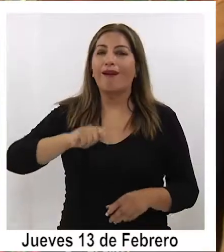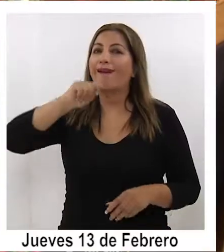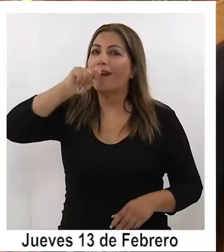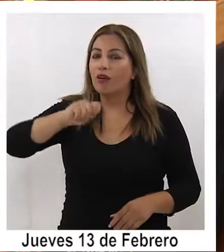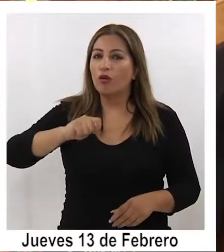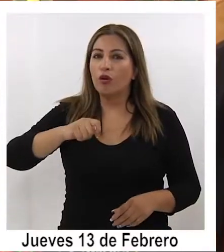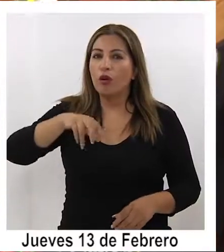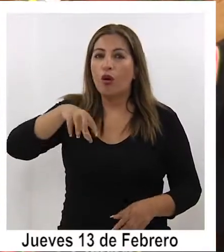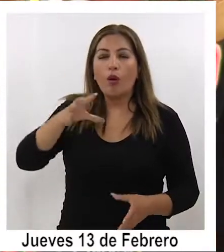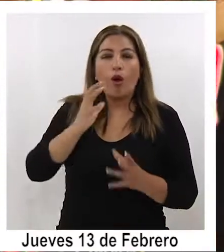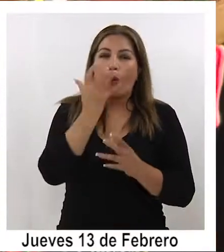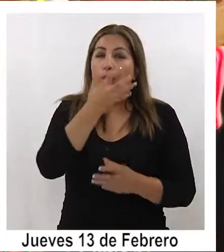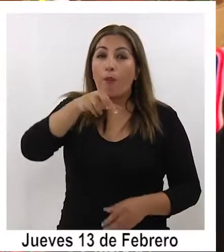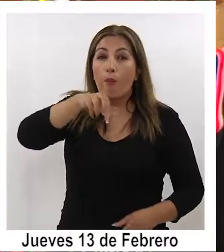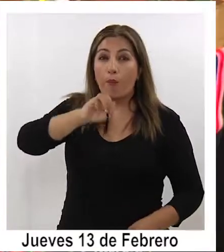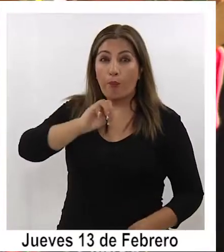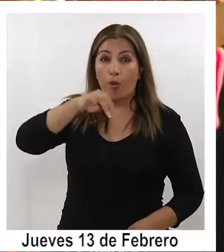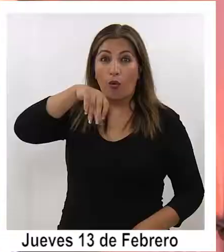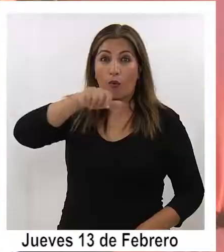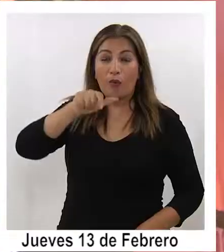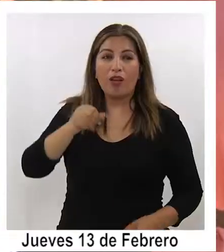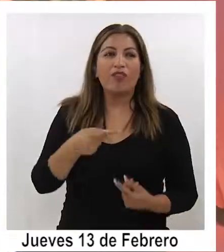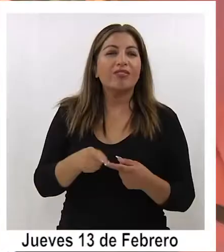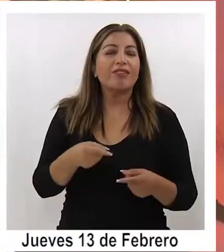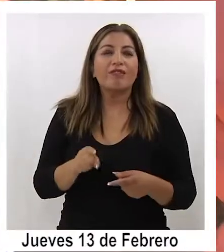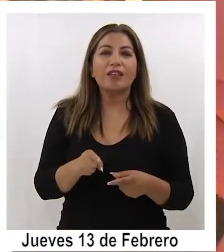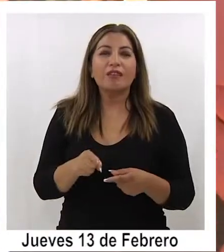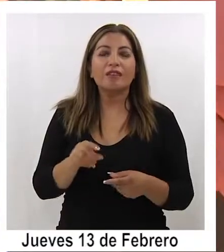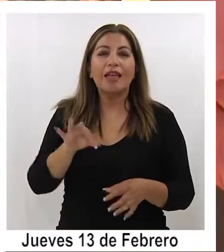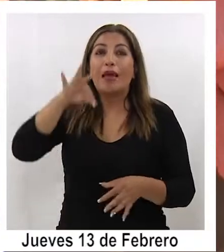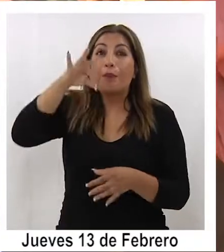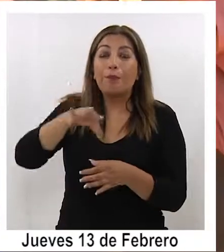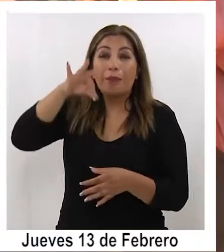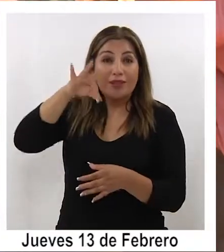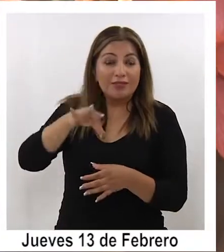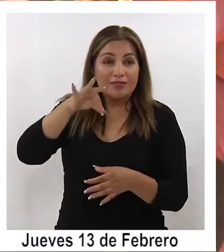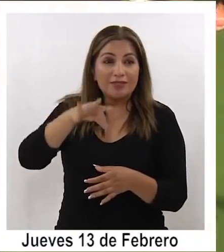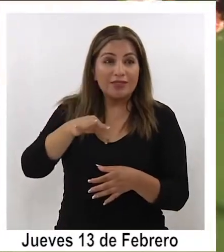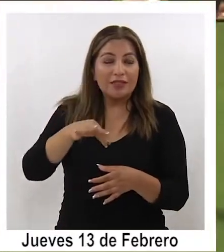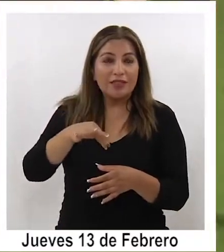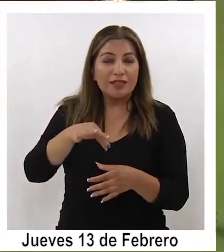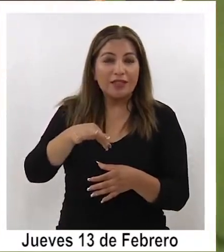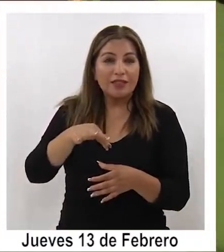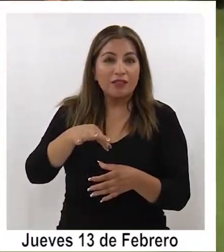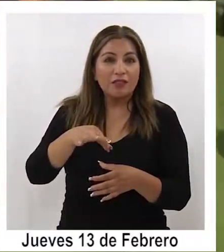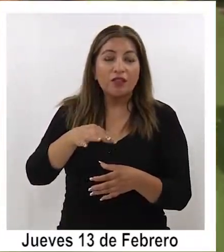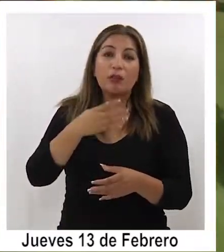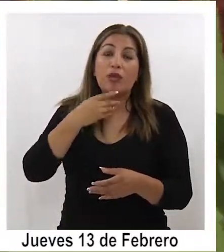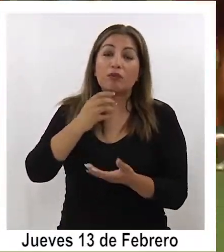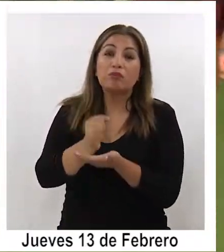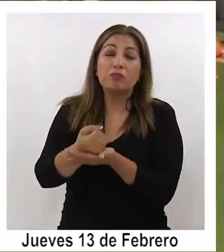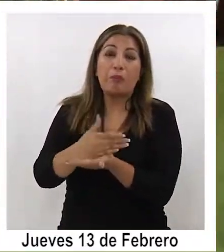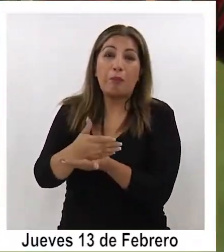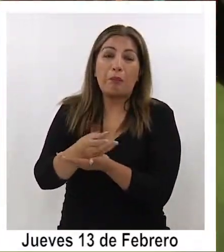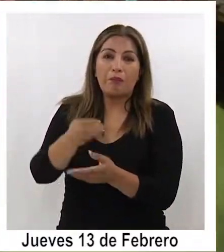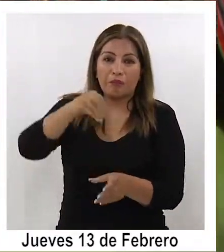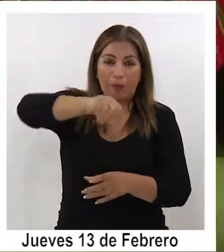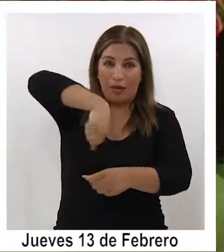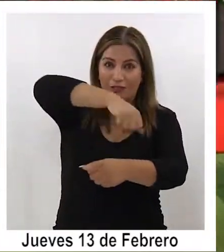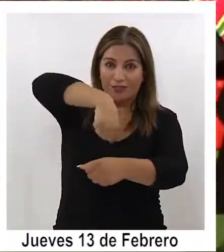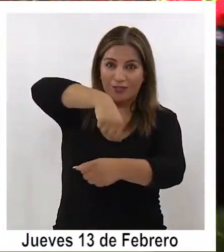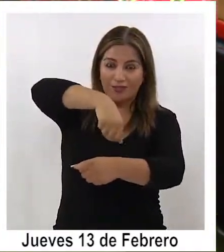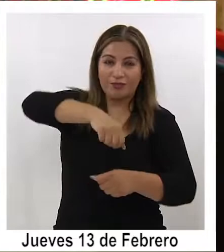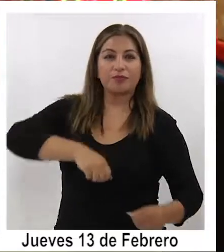el ajo y el pomelo, además de una diversidad de hierbas para preparar té o utilizadas como condimento para cocinar.